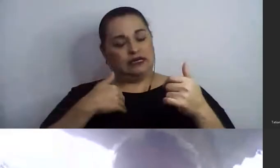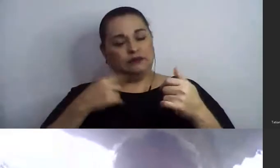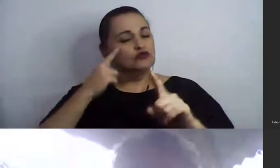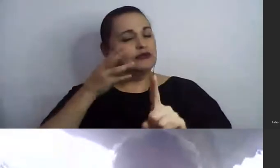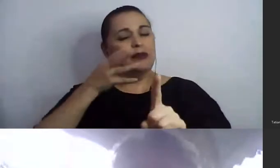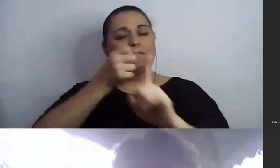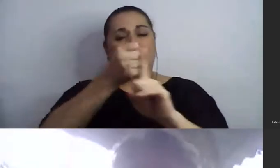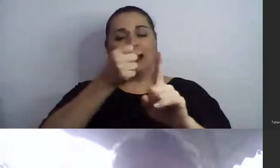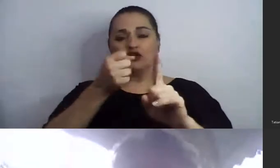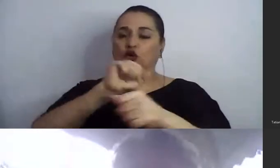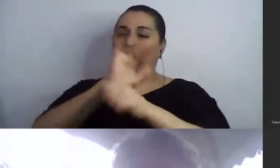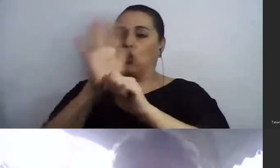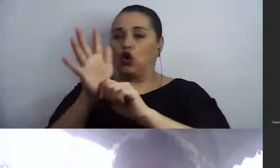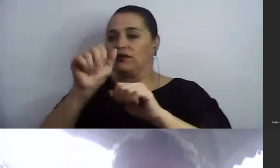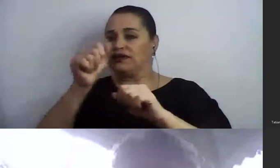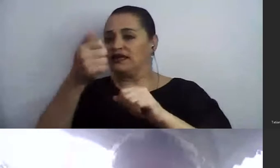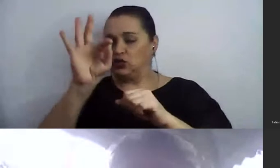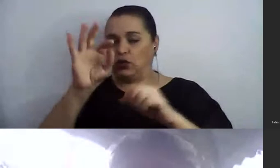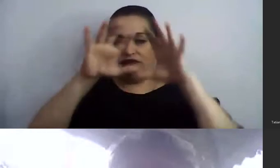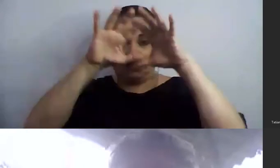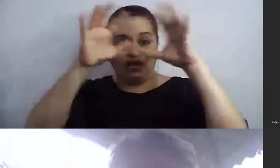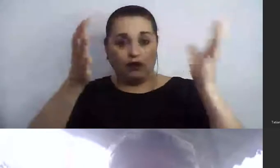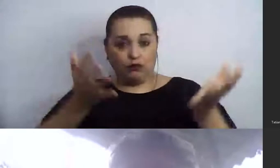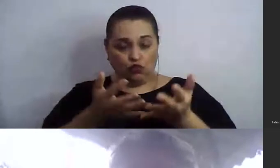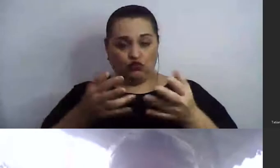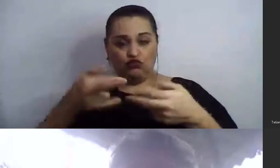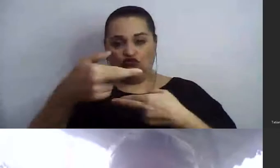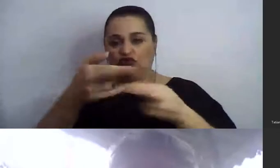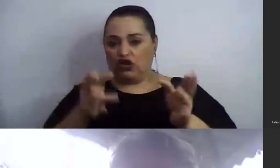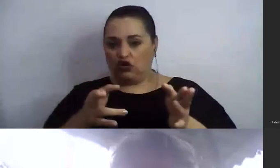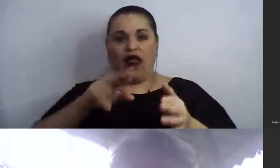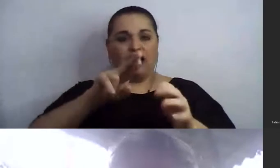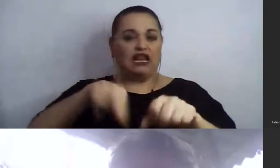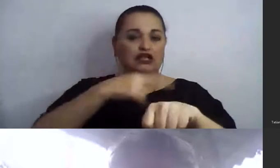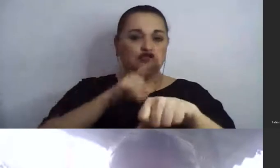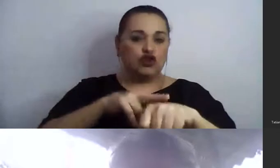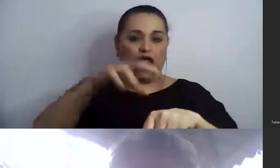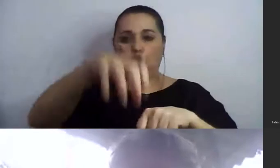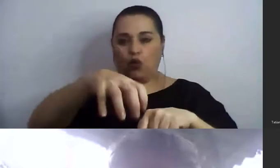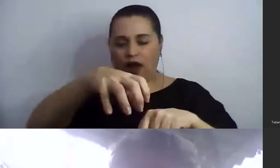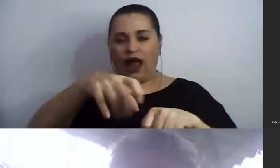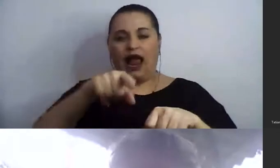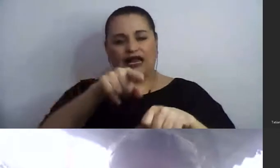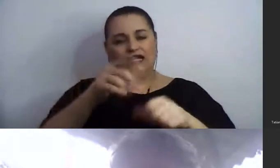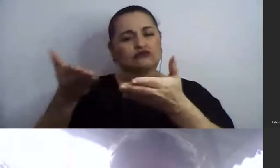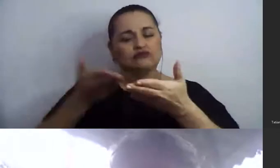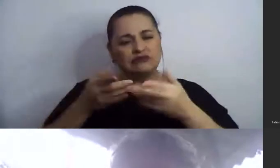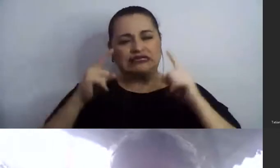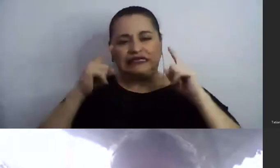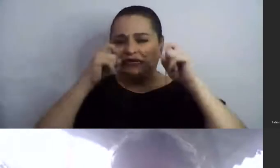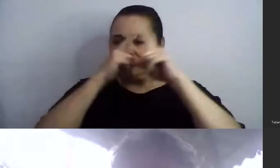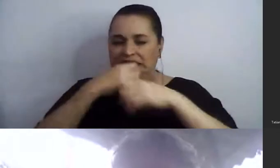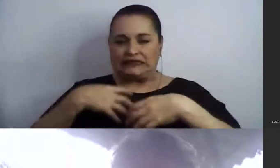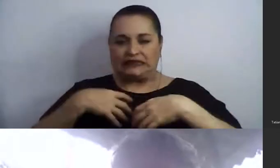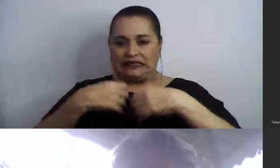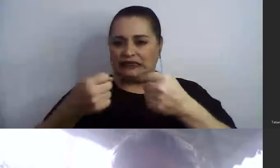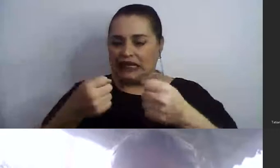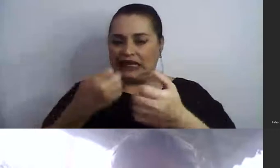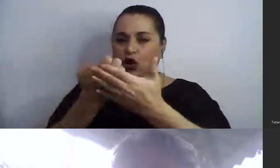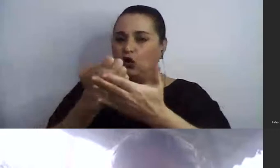impacto de la COVID-19 a nivel mundial regional nacional y local que ha generado una crisis sanitaria y económica